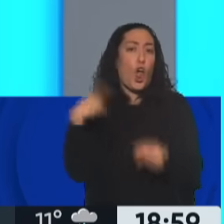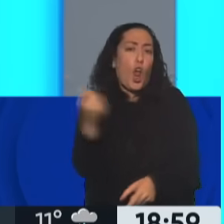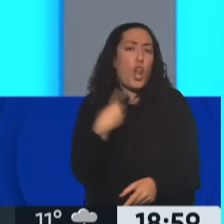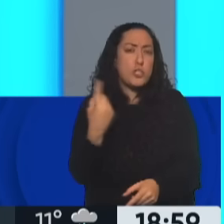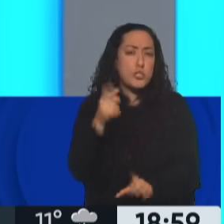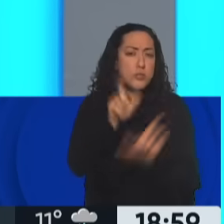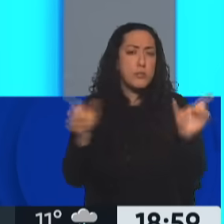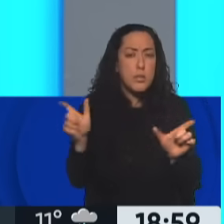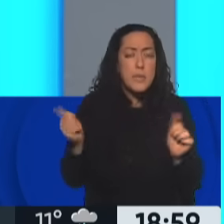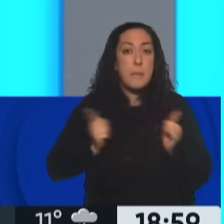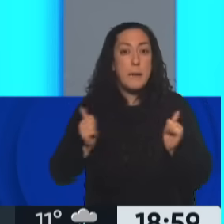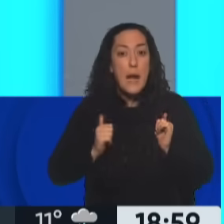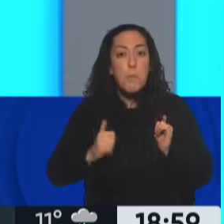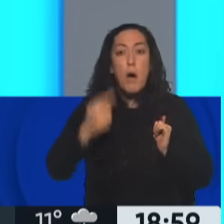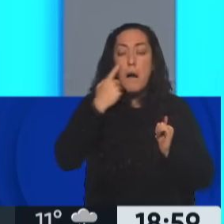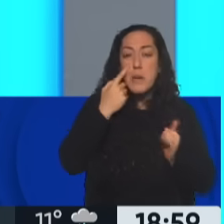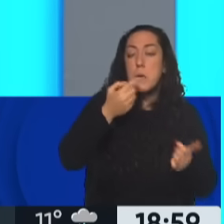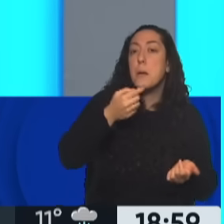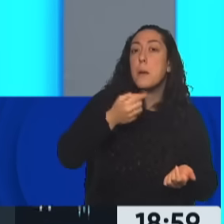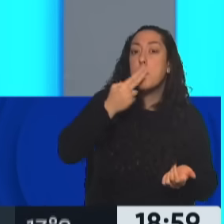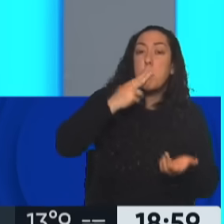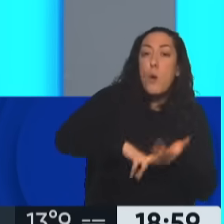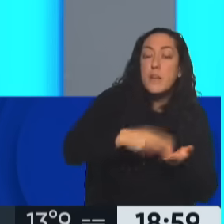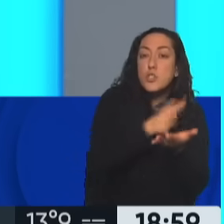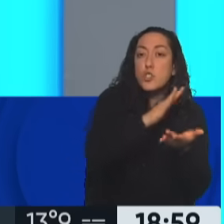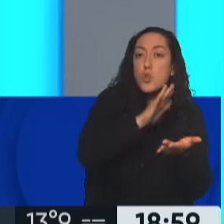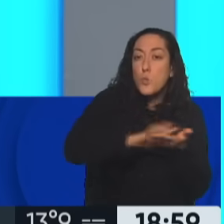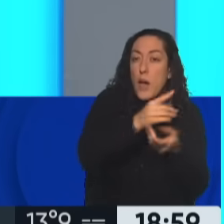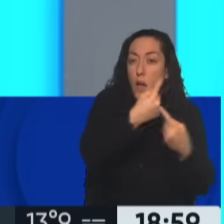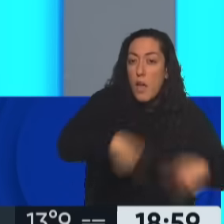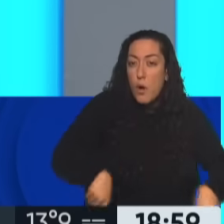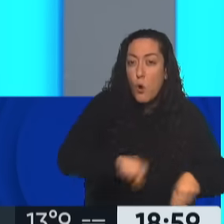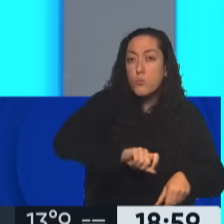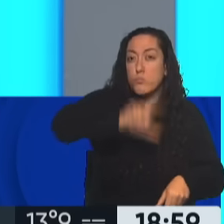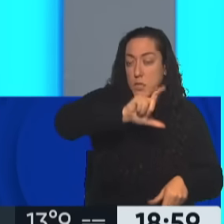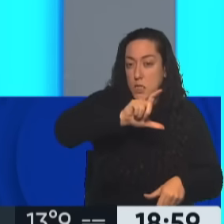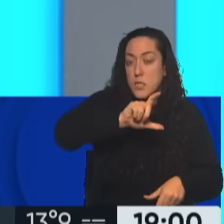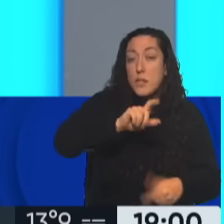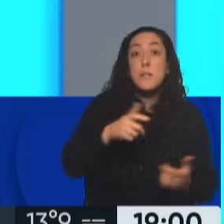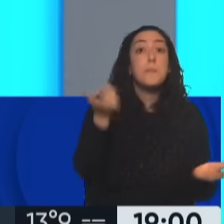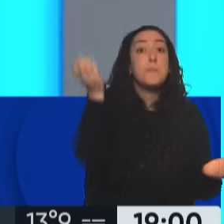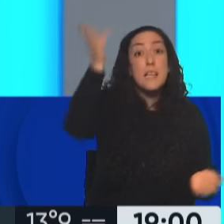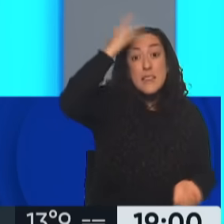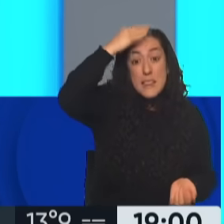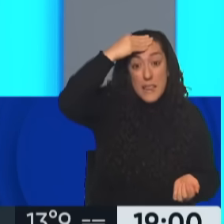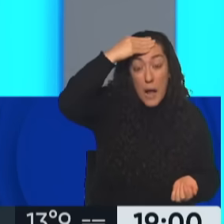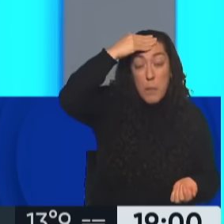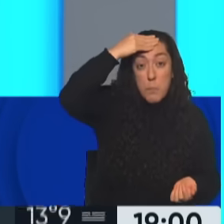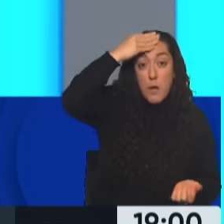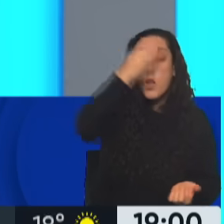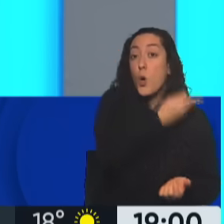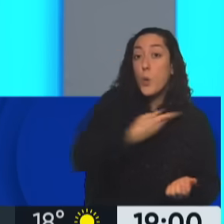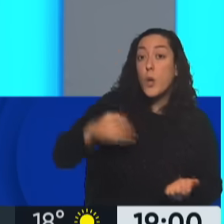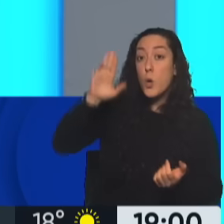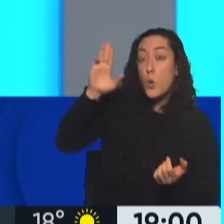estas famosas cartas que van a llegar con los aranceles, lo que sucedió fue que Trump envió una carta dirigida al gobierno